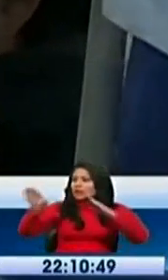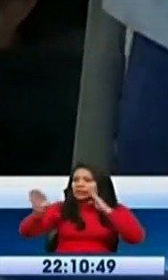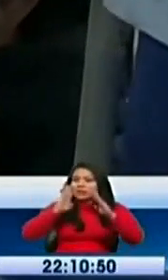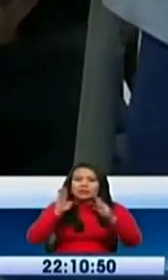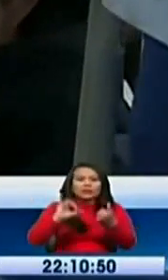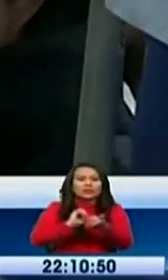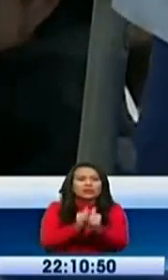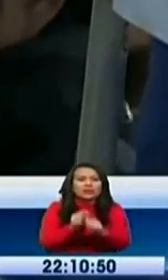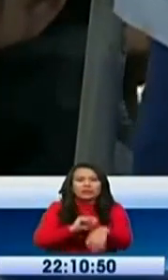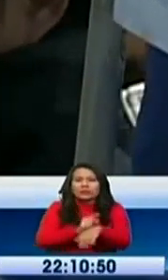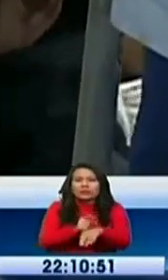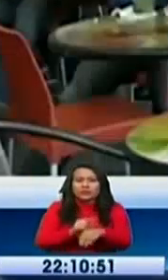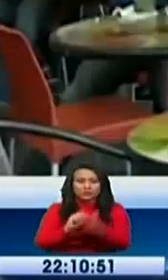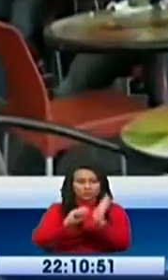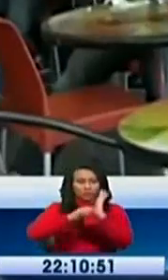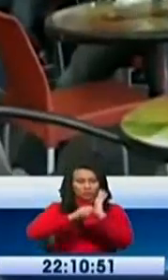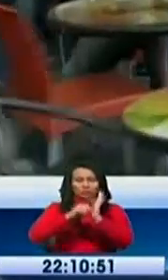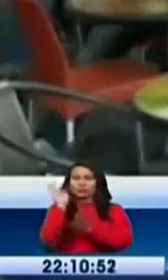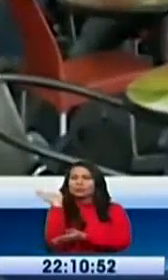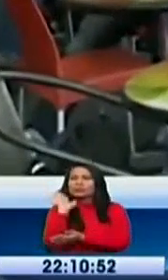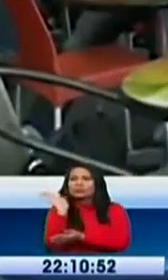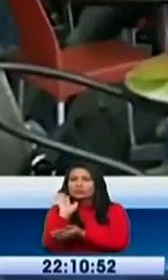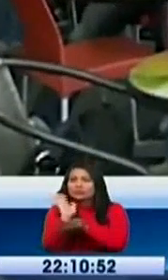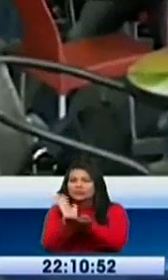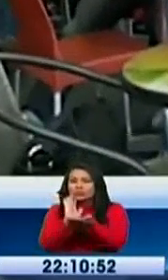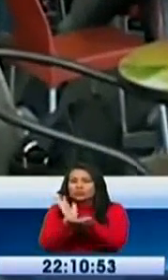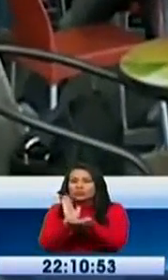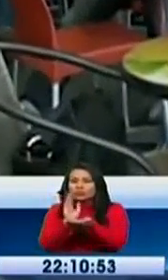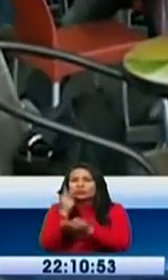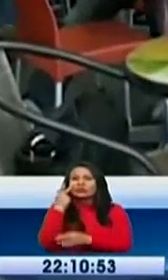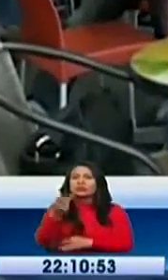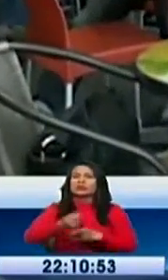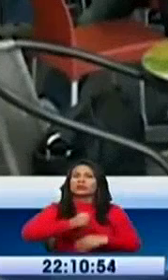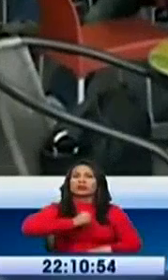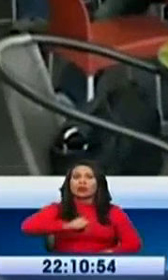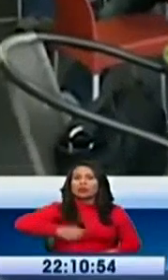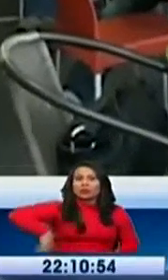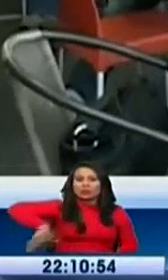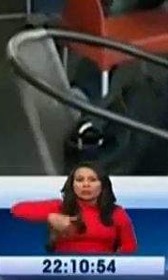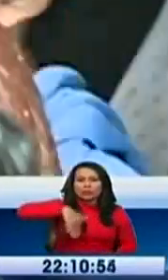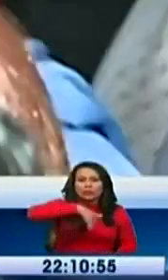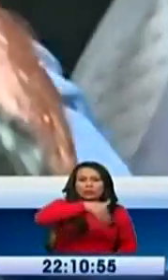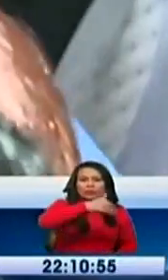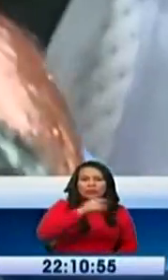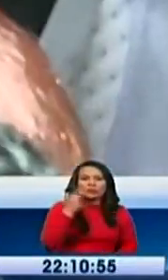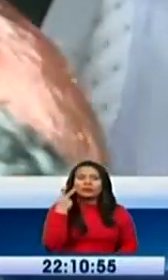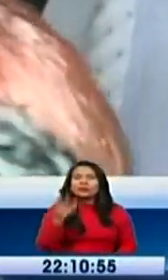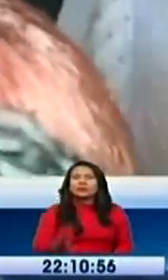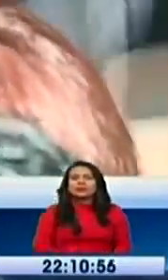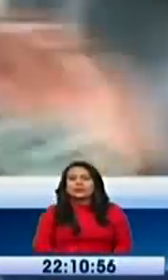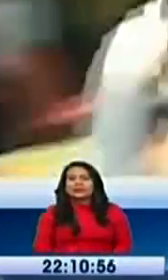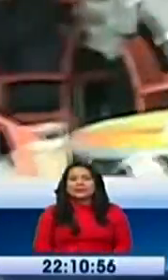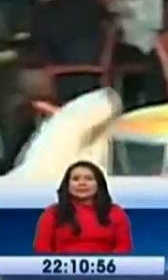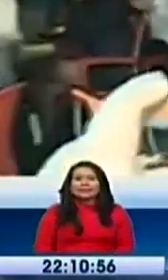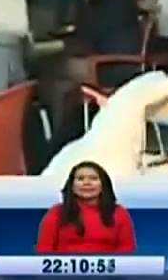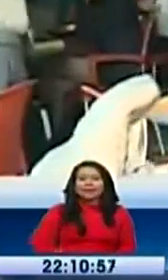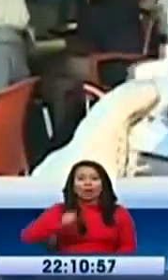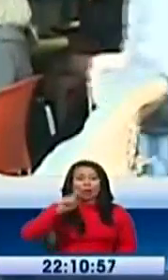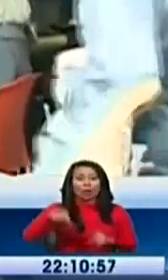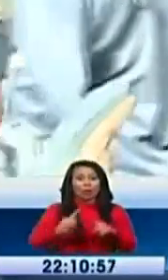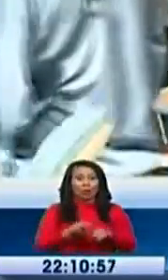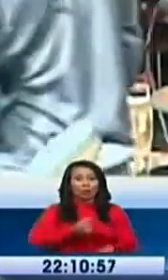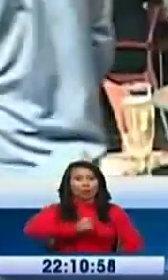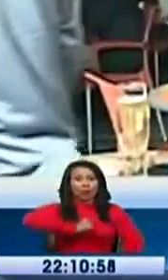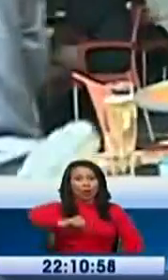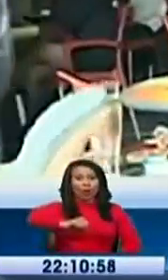que se enfrentó a Venezuela. La potencia de la tricolor se vio reflejada en el minuto 14 con el gol de Fidel Martínez, que sumó